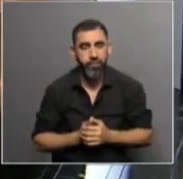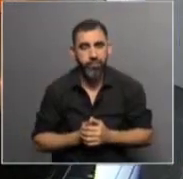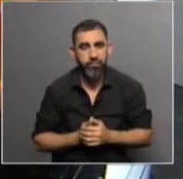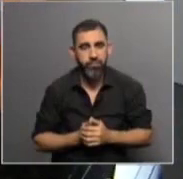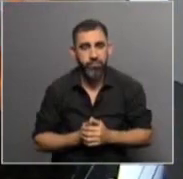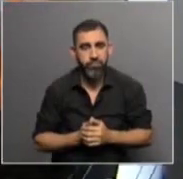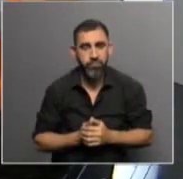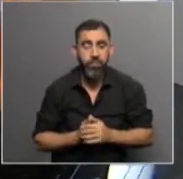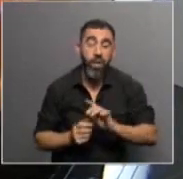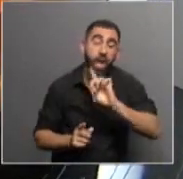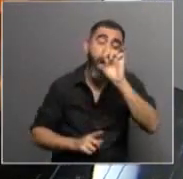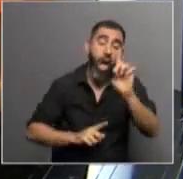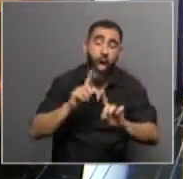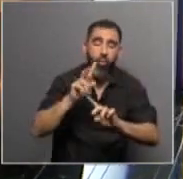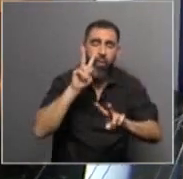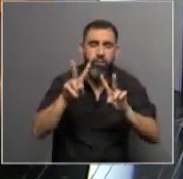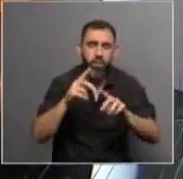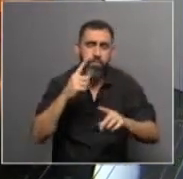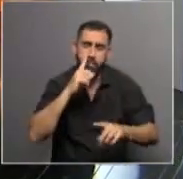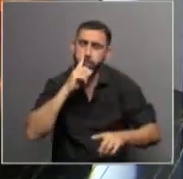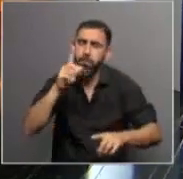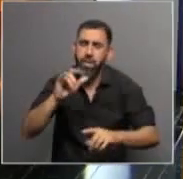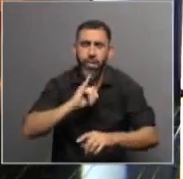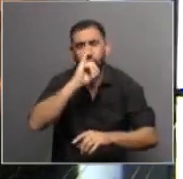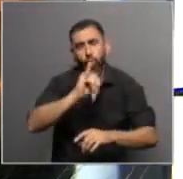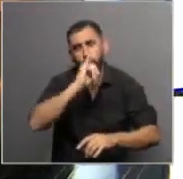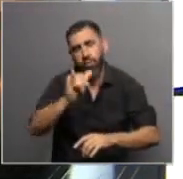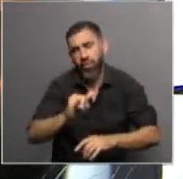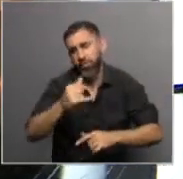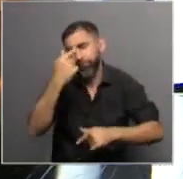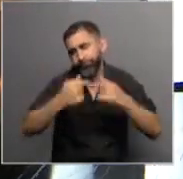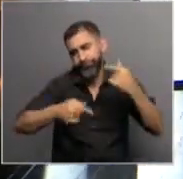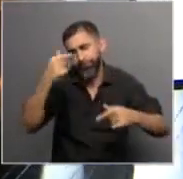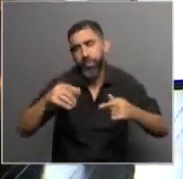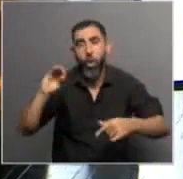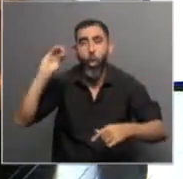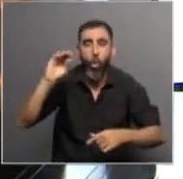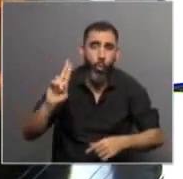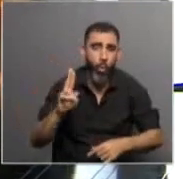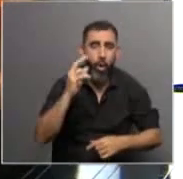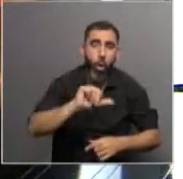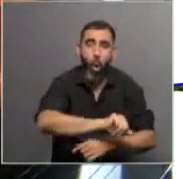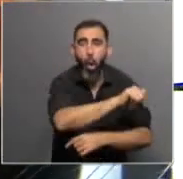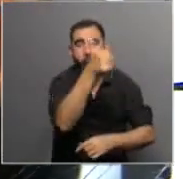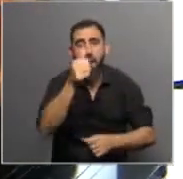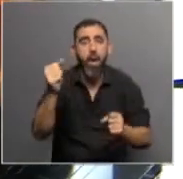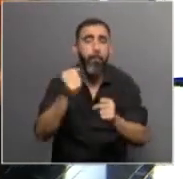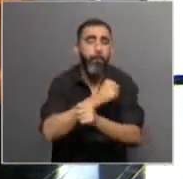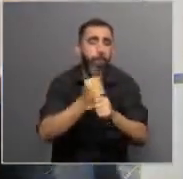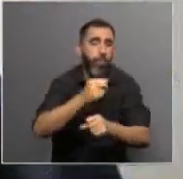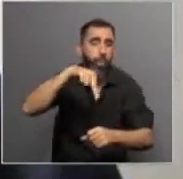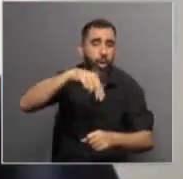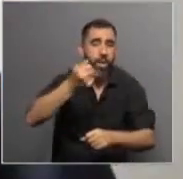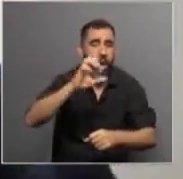forma aislada y desarticulada miles de noticias en diarios que dicen jóvenes uruguayos ganan un premio de la